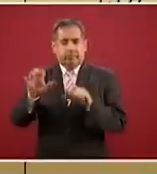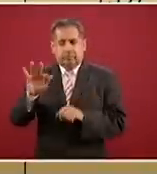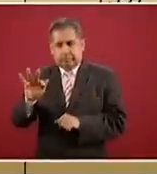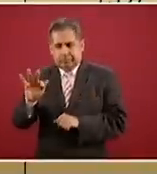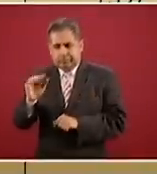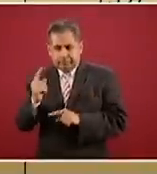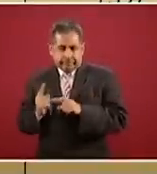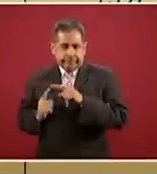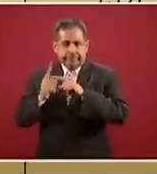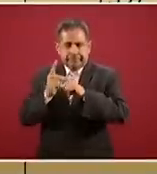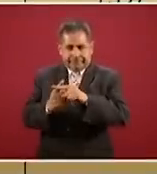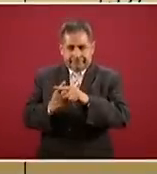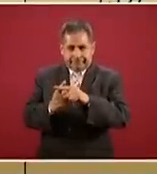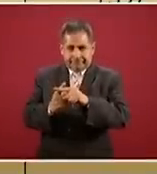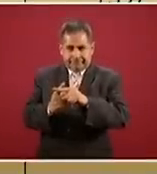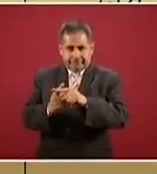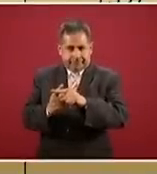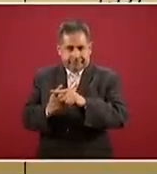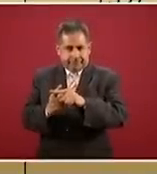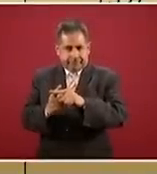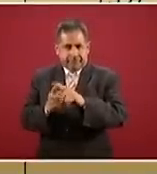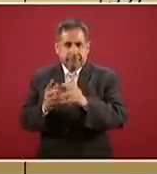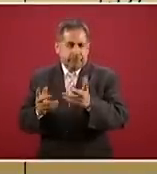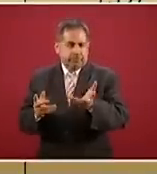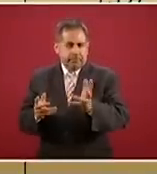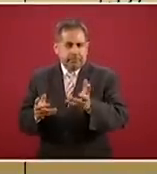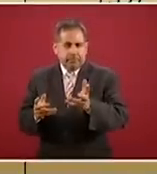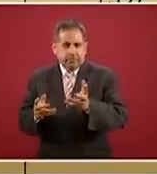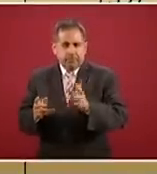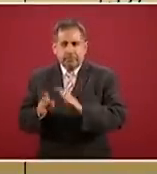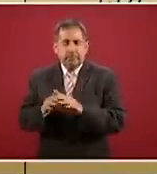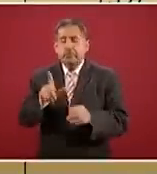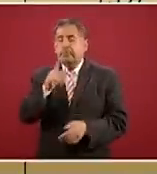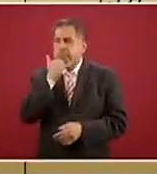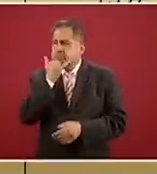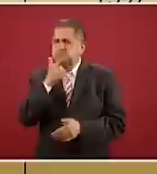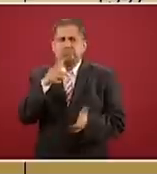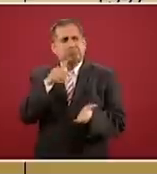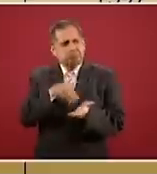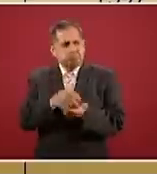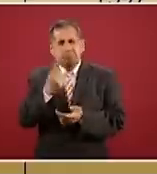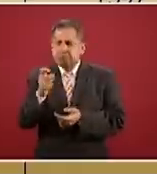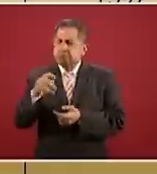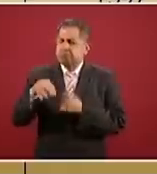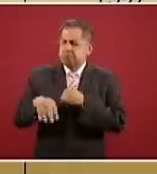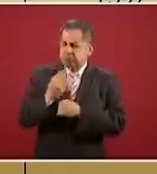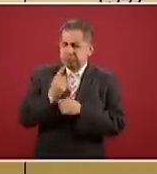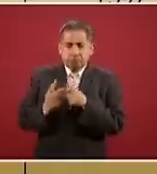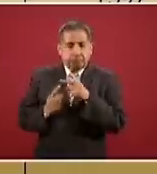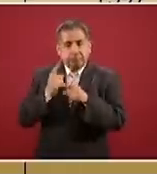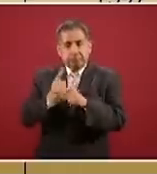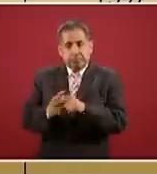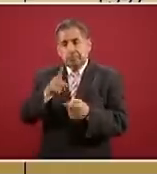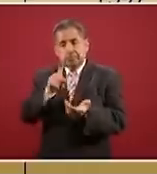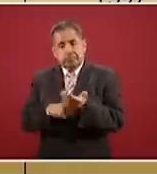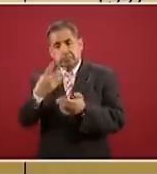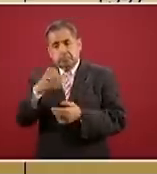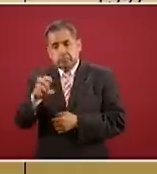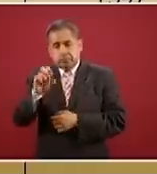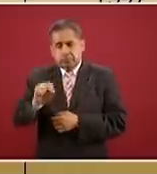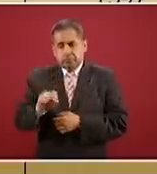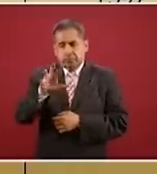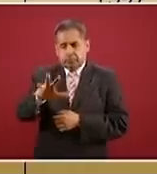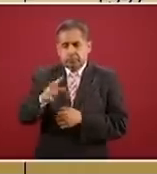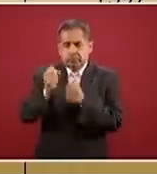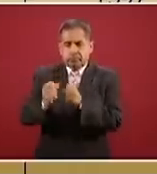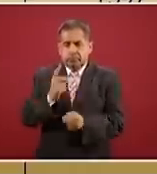3.740, más, perdón, el Estado de México, 7.114, más 1.465